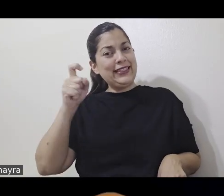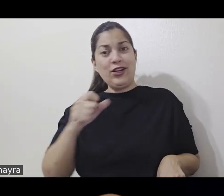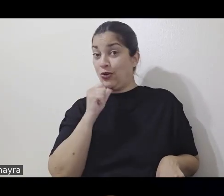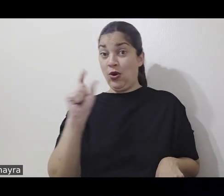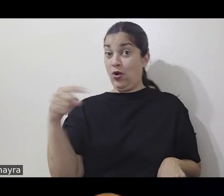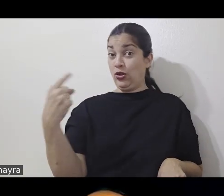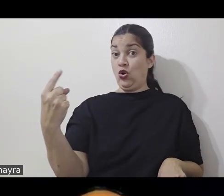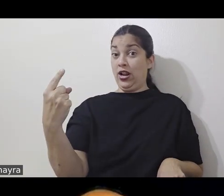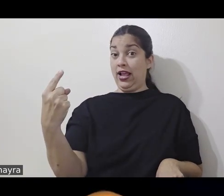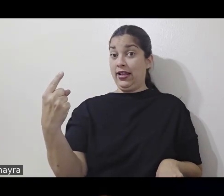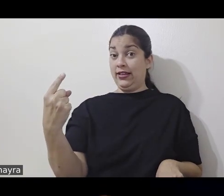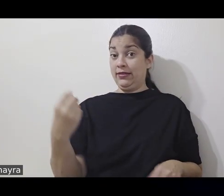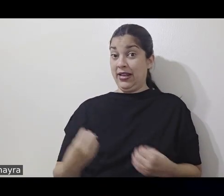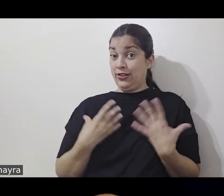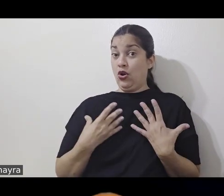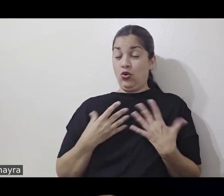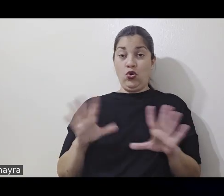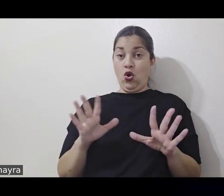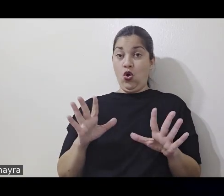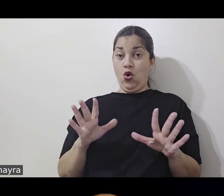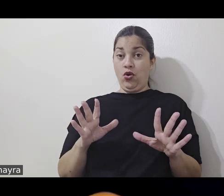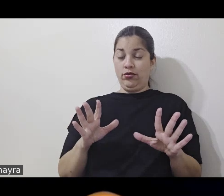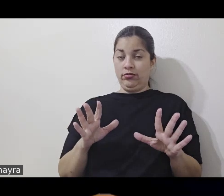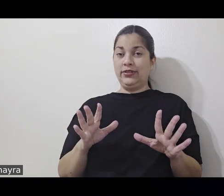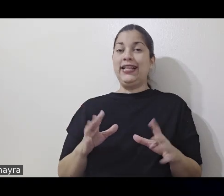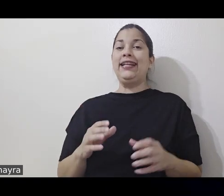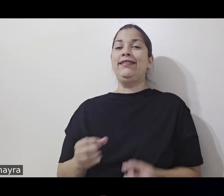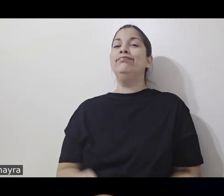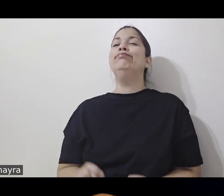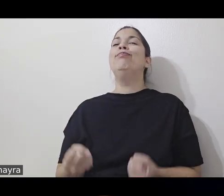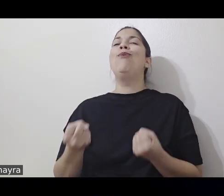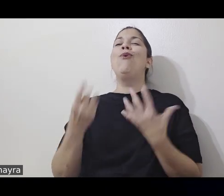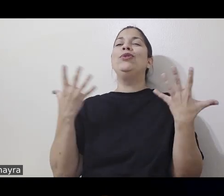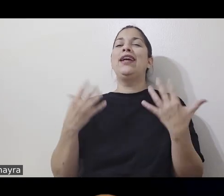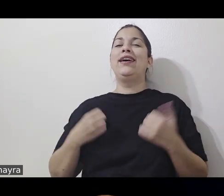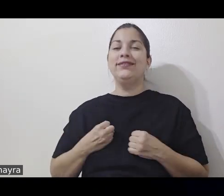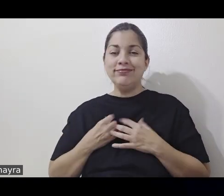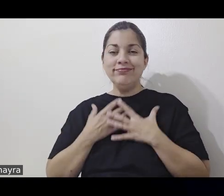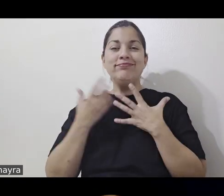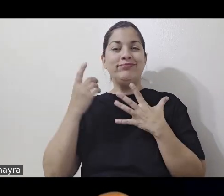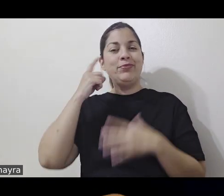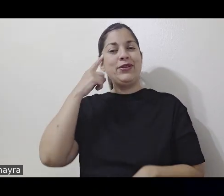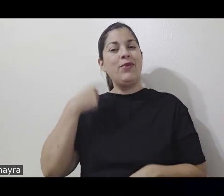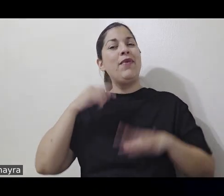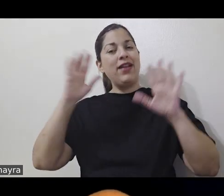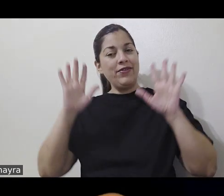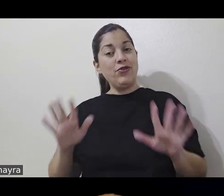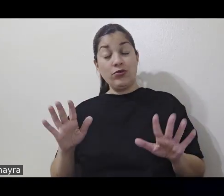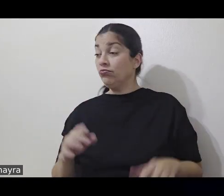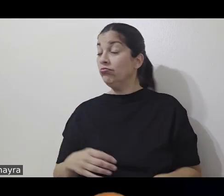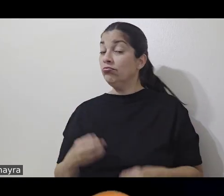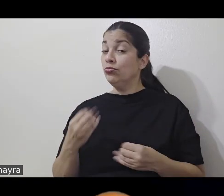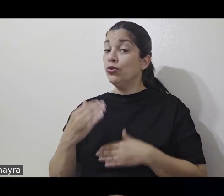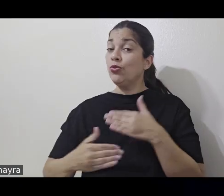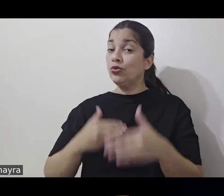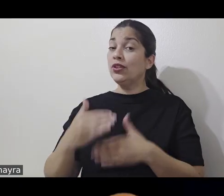sola inspiración, no es el que llega con la varita, no. Las inspiraciones me parece maravilloso, Javier. Muchos procesos, sí,